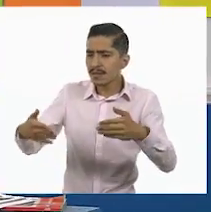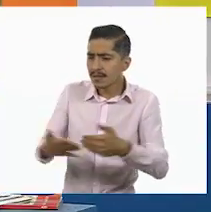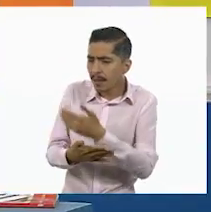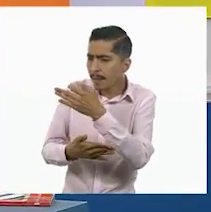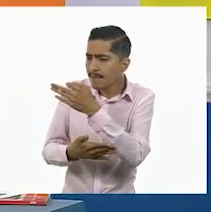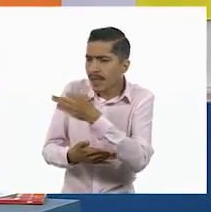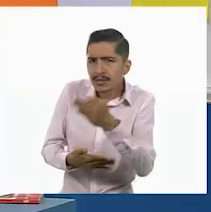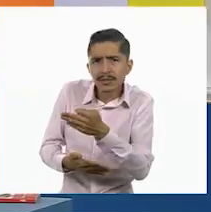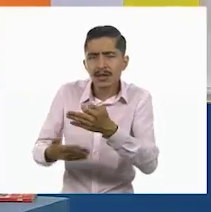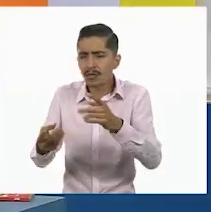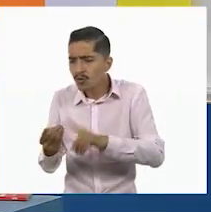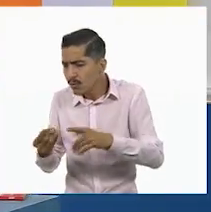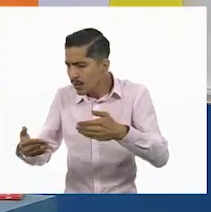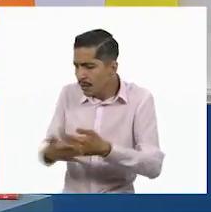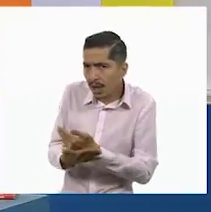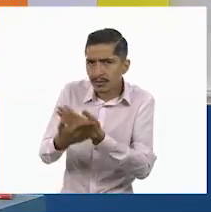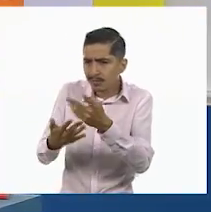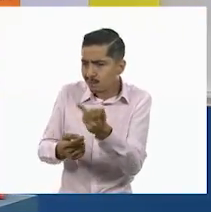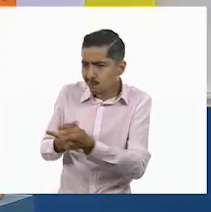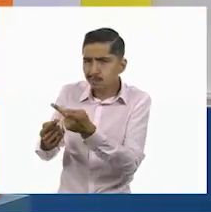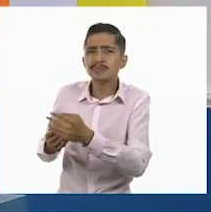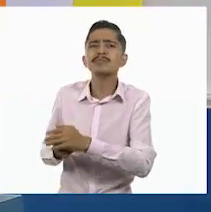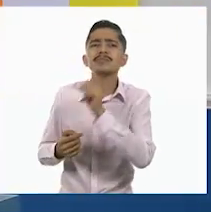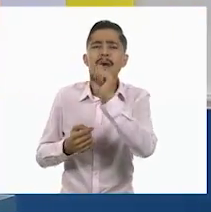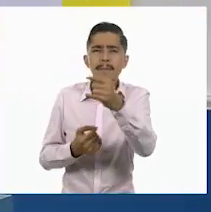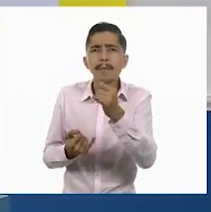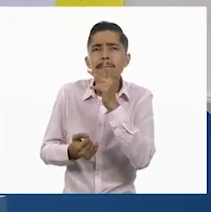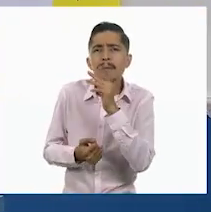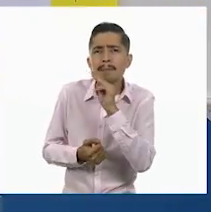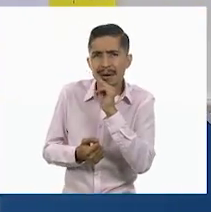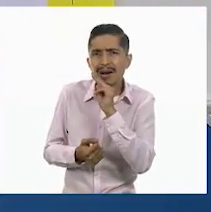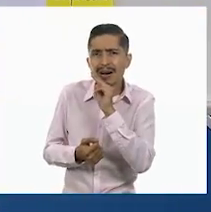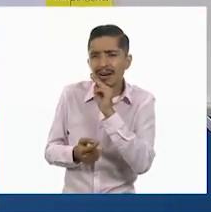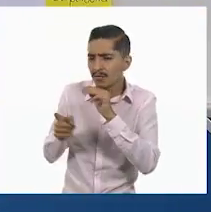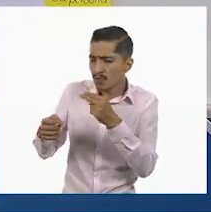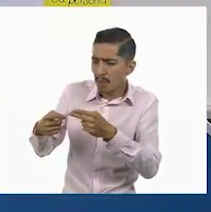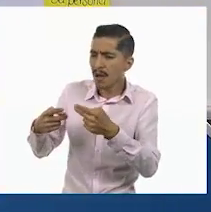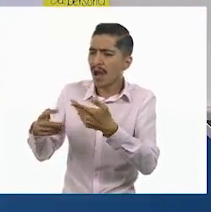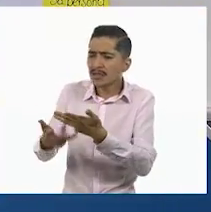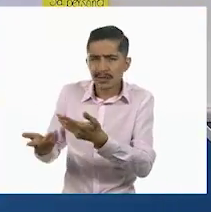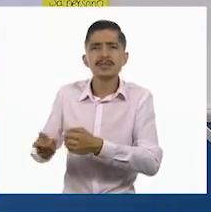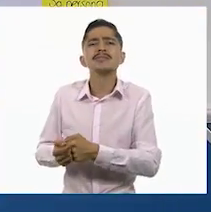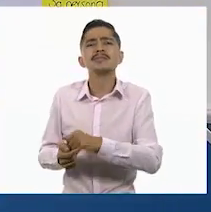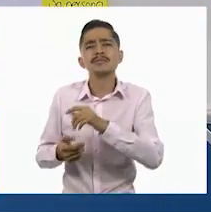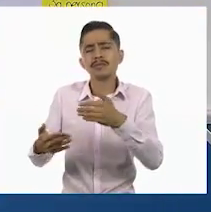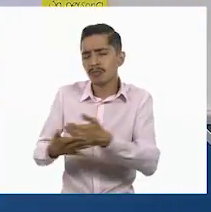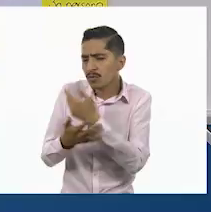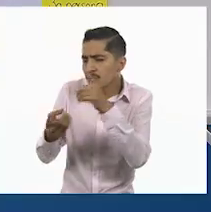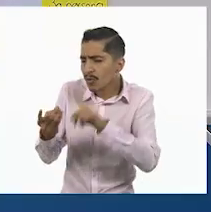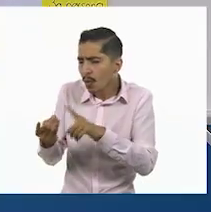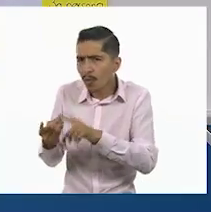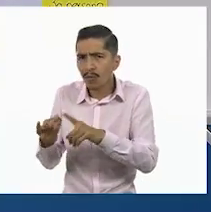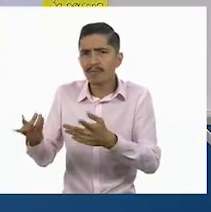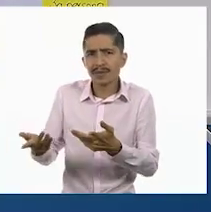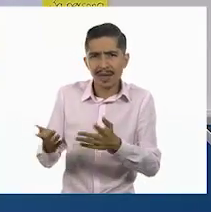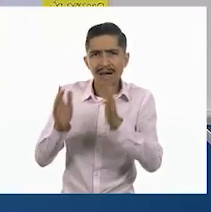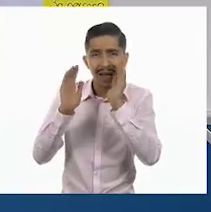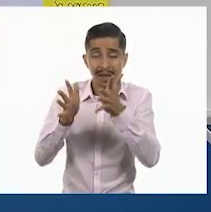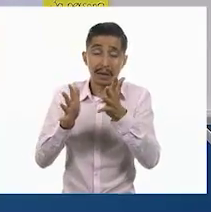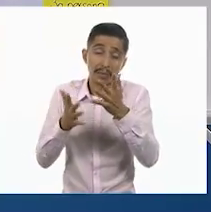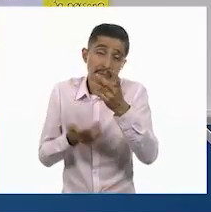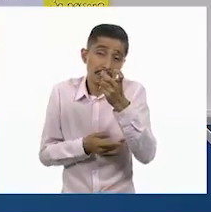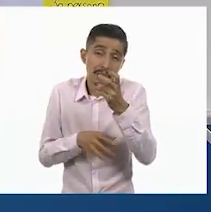de nacimiento, dónde nació. También hablamos sobre sus padres y dónde nacieron, que también eso es